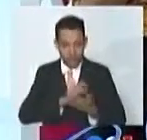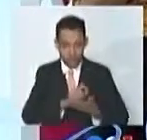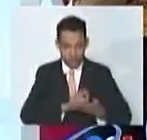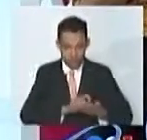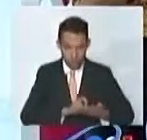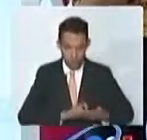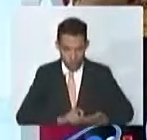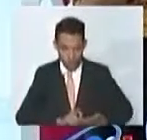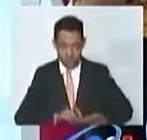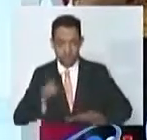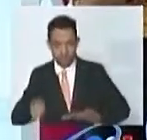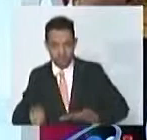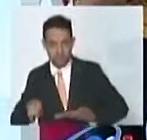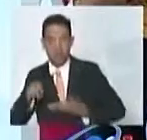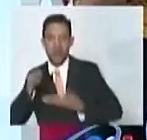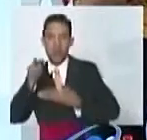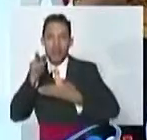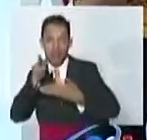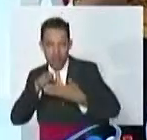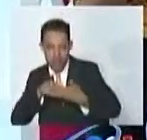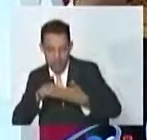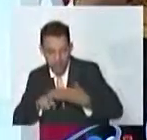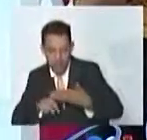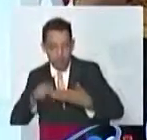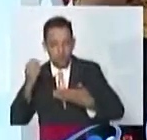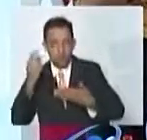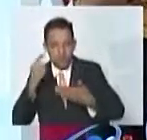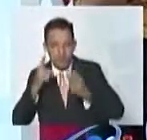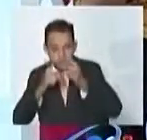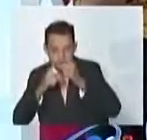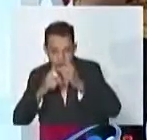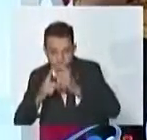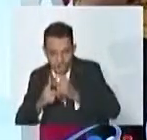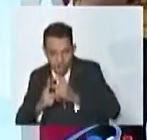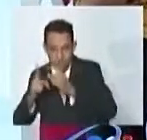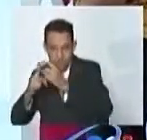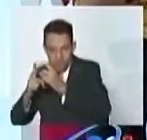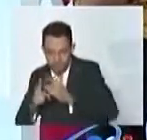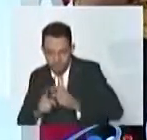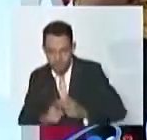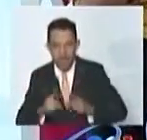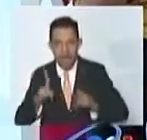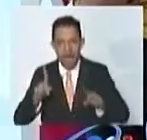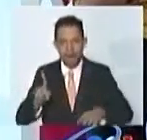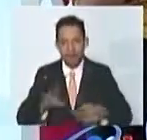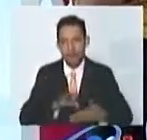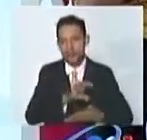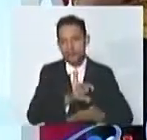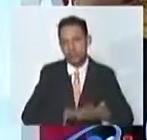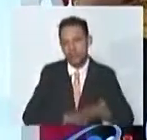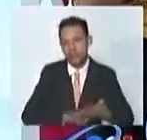escritura, encontramos errores específicos, que son esas sustituciones, omisiones, agregados,